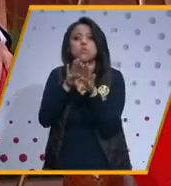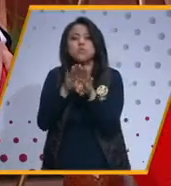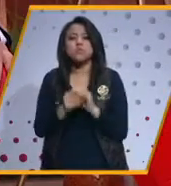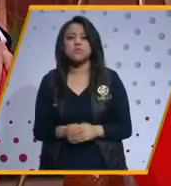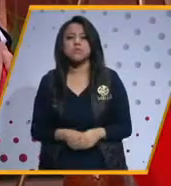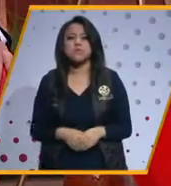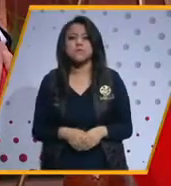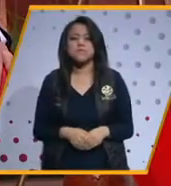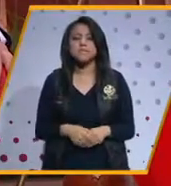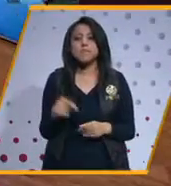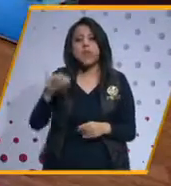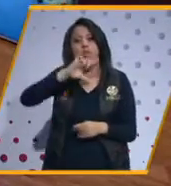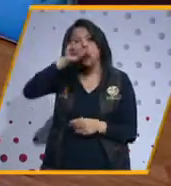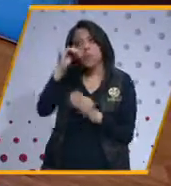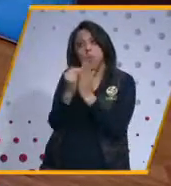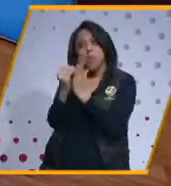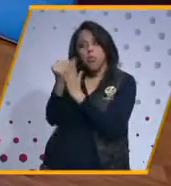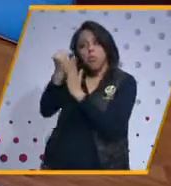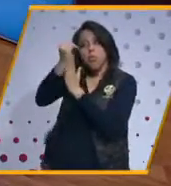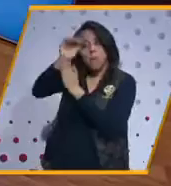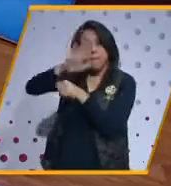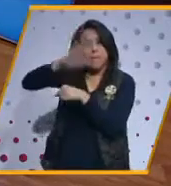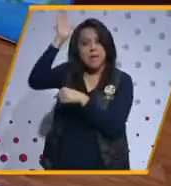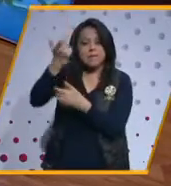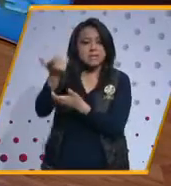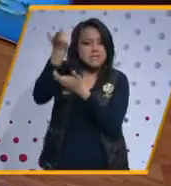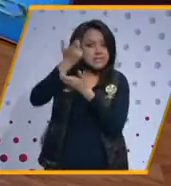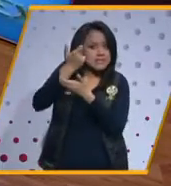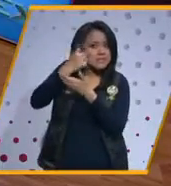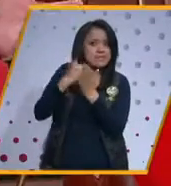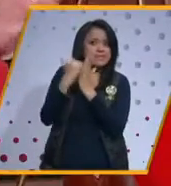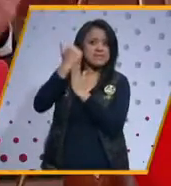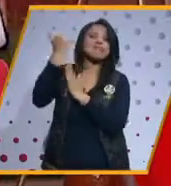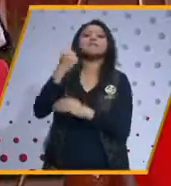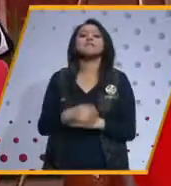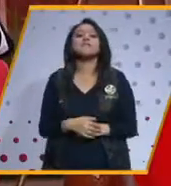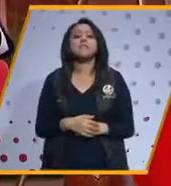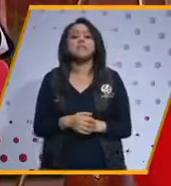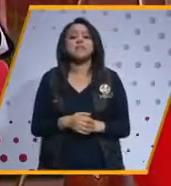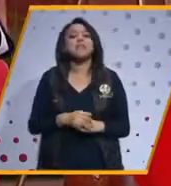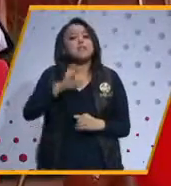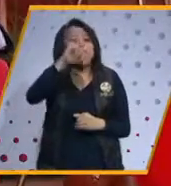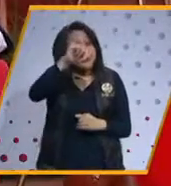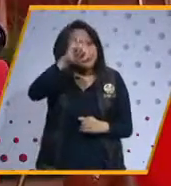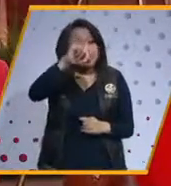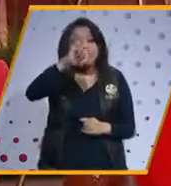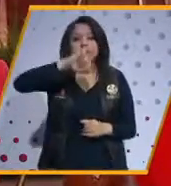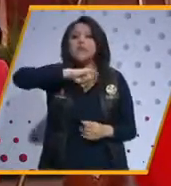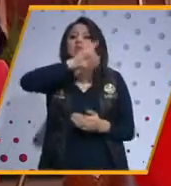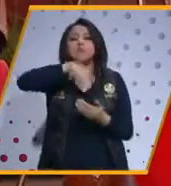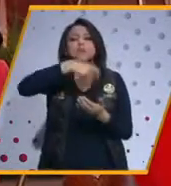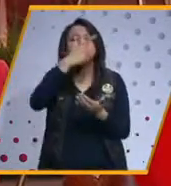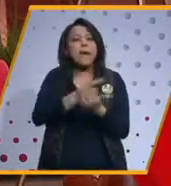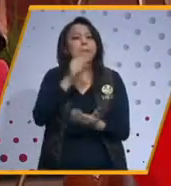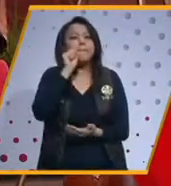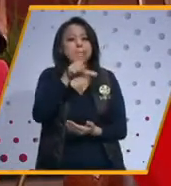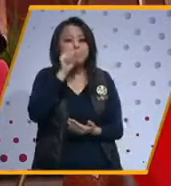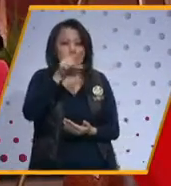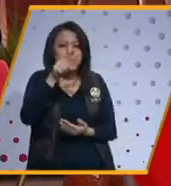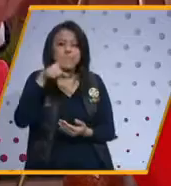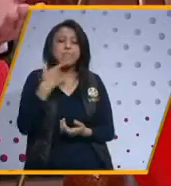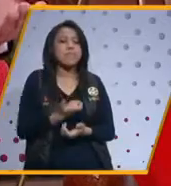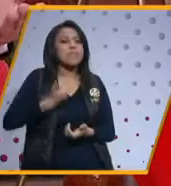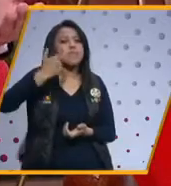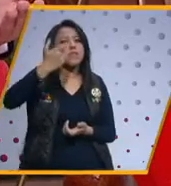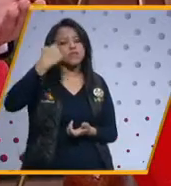a mí intereses. Sí, a ganar lana. Hay un rendimiento que ese mismo dinero, Jorge, se presta a los mismos